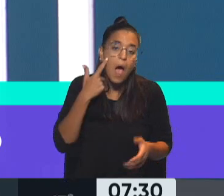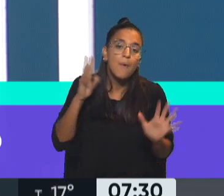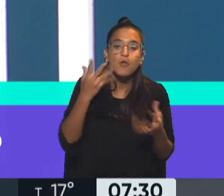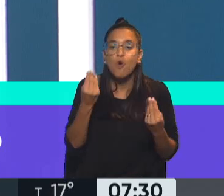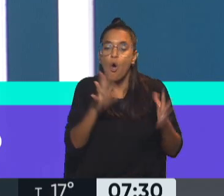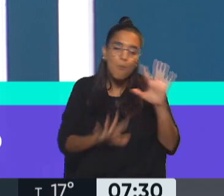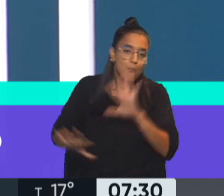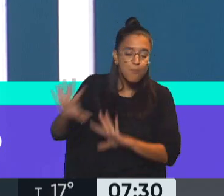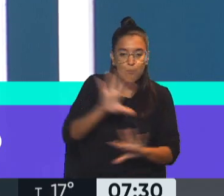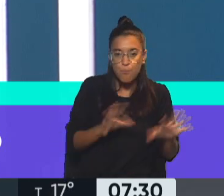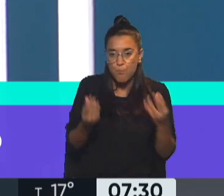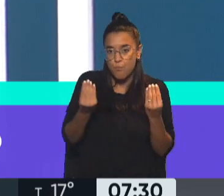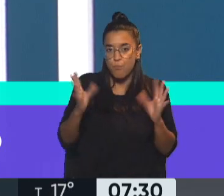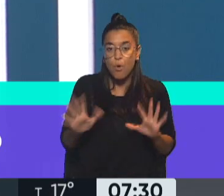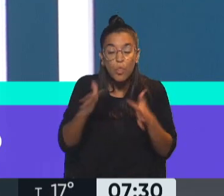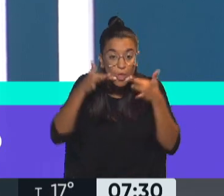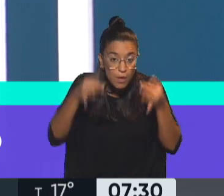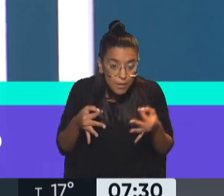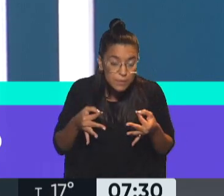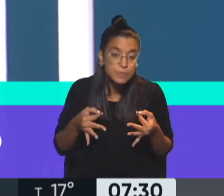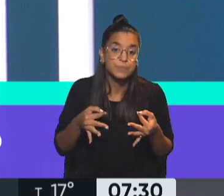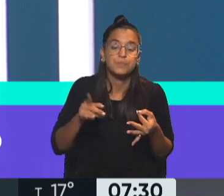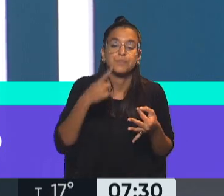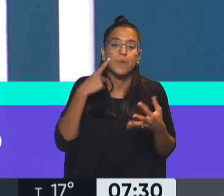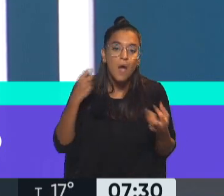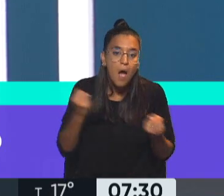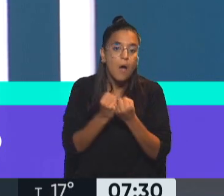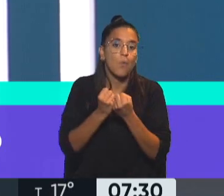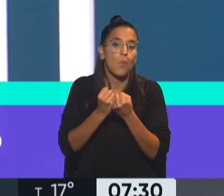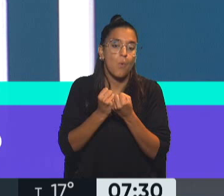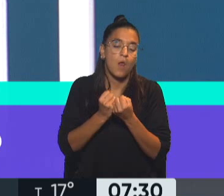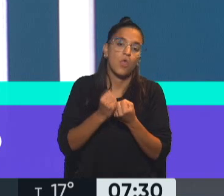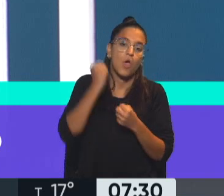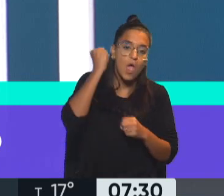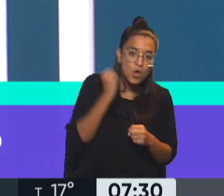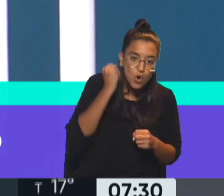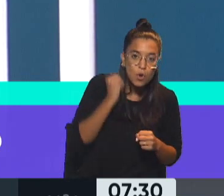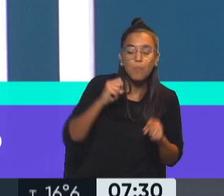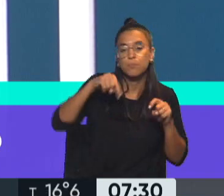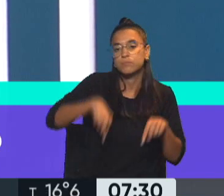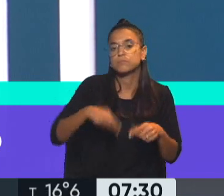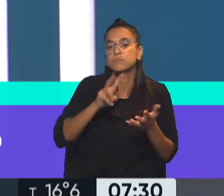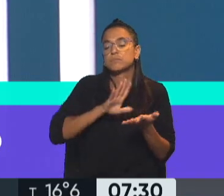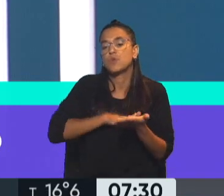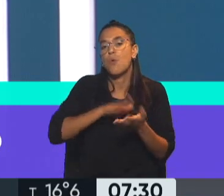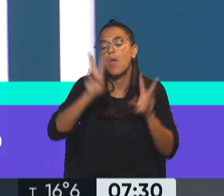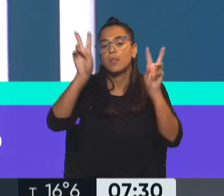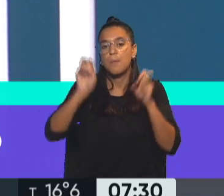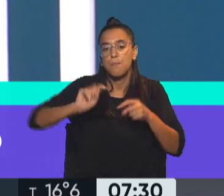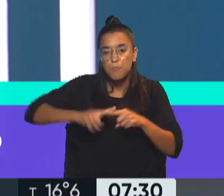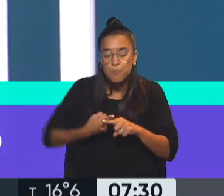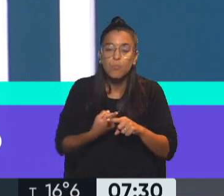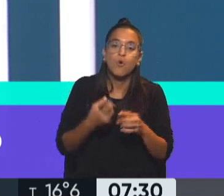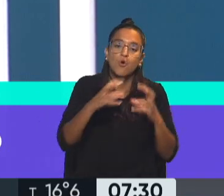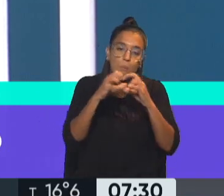organizándose lo cierto es que el acuerdo de lo económico pasó al terreno político ayer decíamos las conversaciones